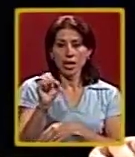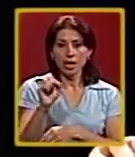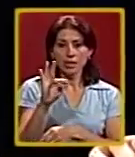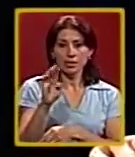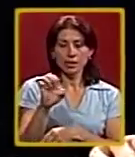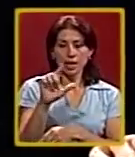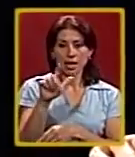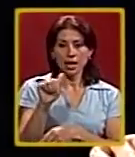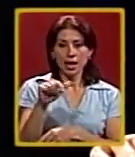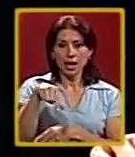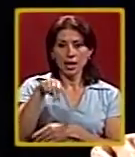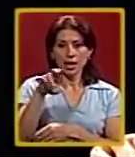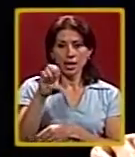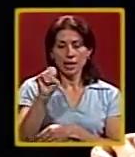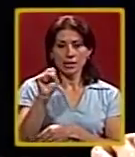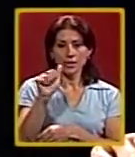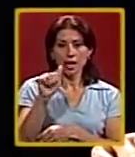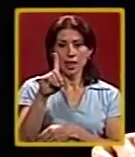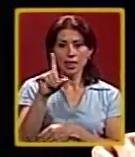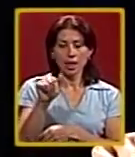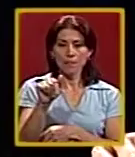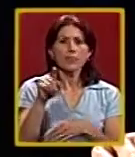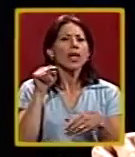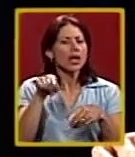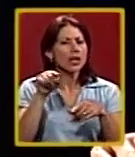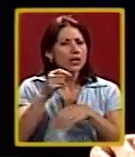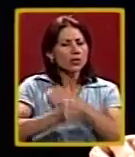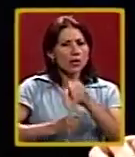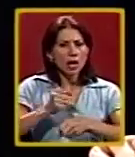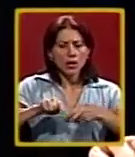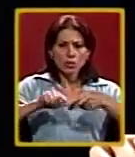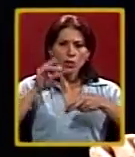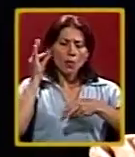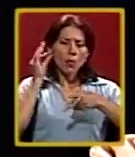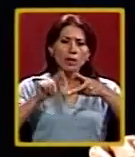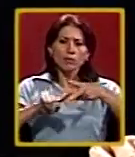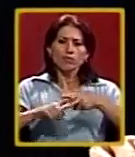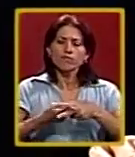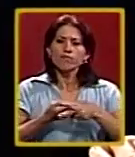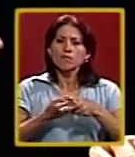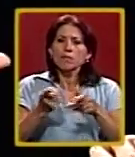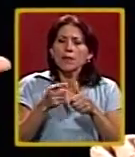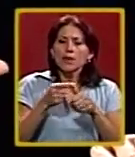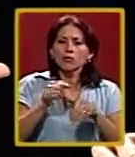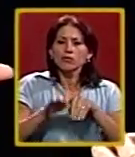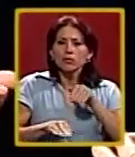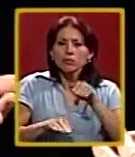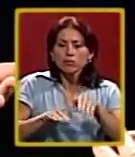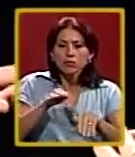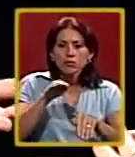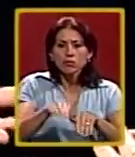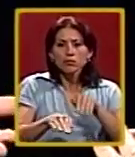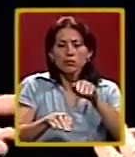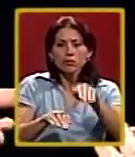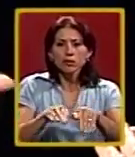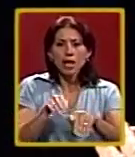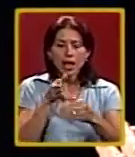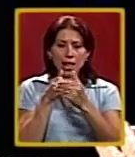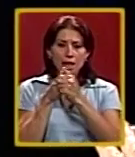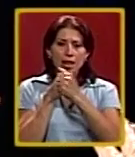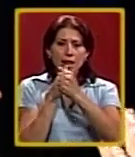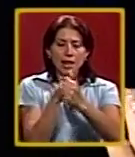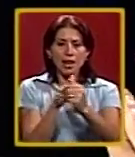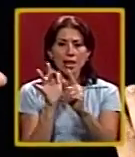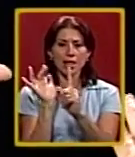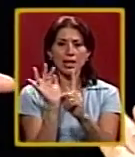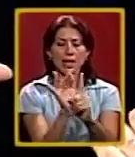creo que ahí empezó como la mujer a dar sus primeros pasos en ese liderazgo tal vez muy político,